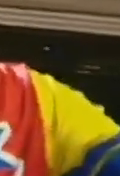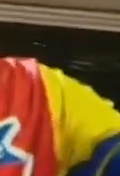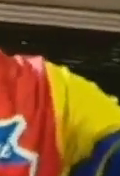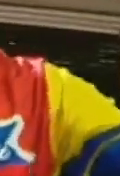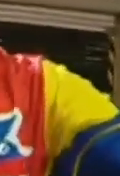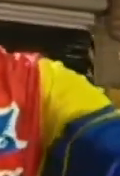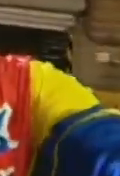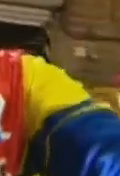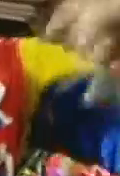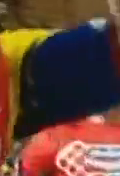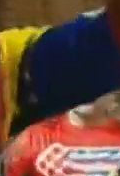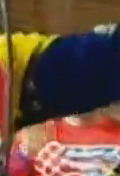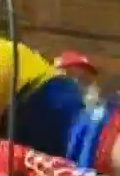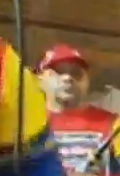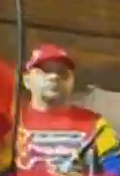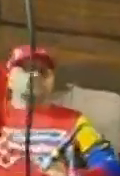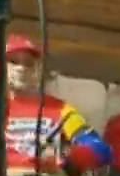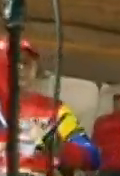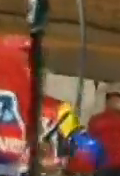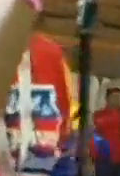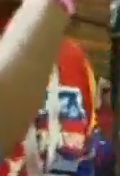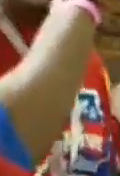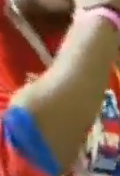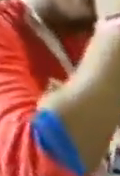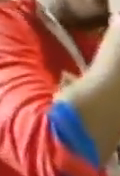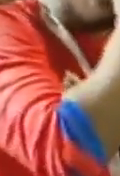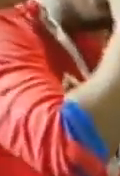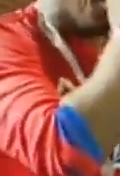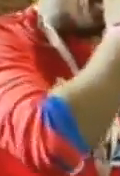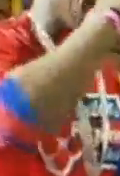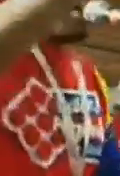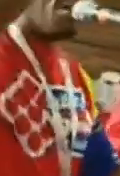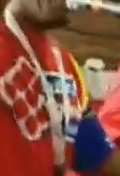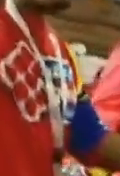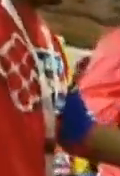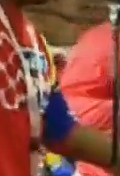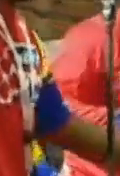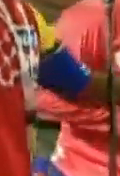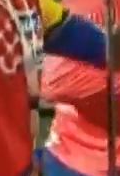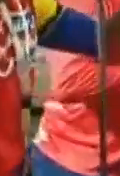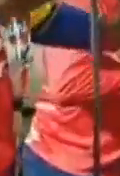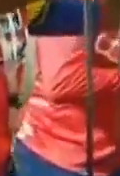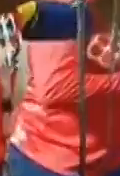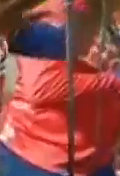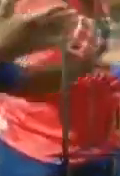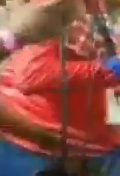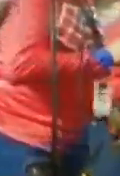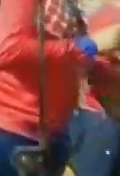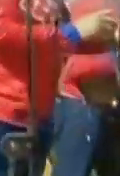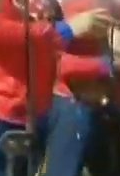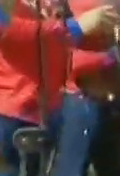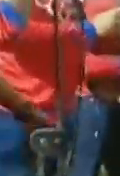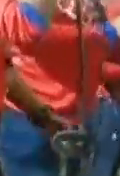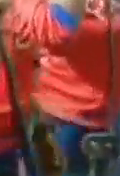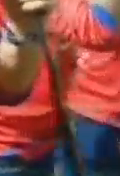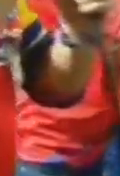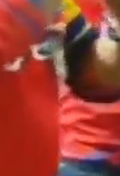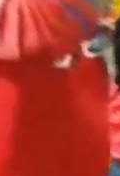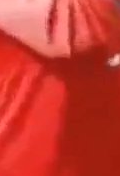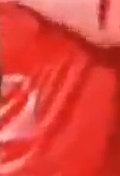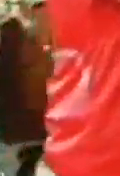lejos de ella me encuentro. ¡Vamos! Bajo una lluvia de flores se pasea una princesa y San Juan de Dios le